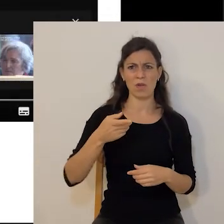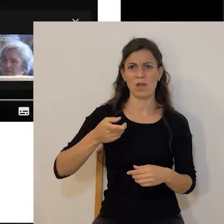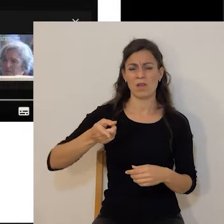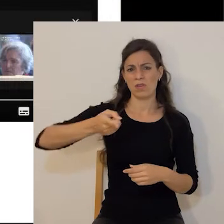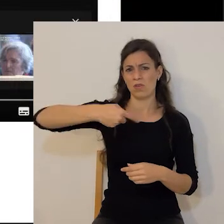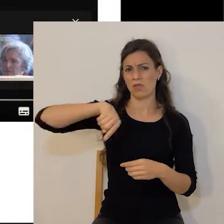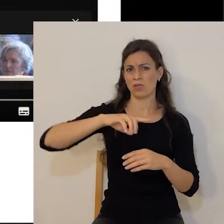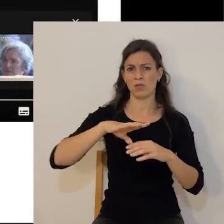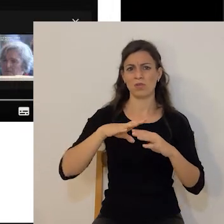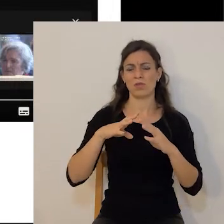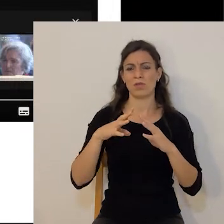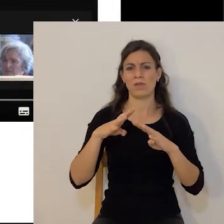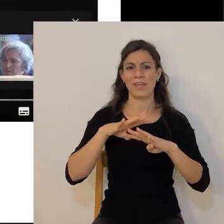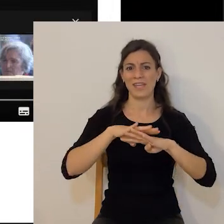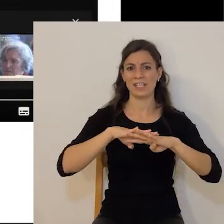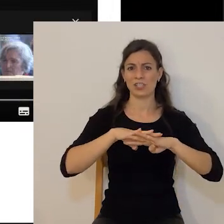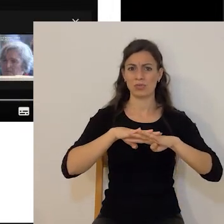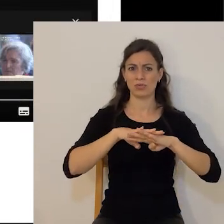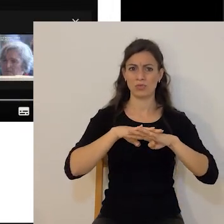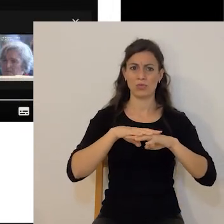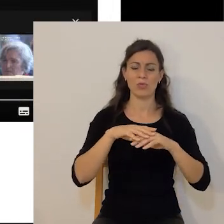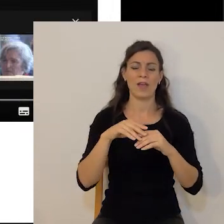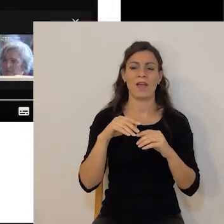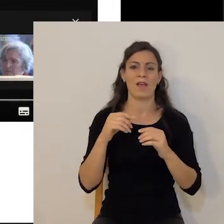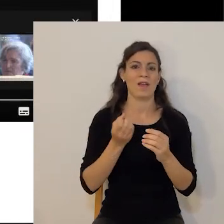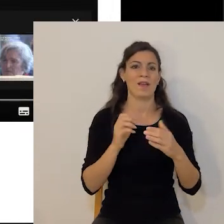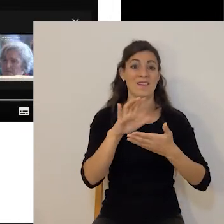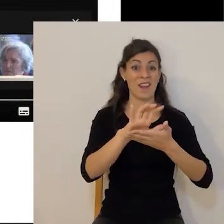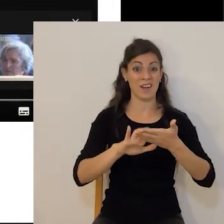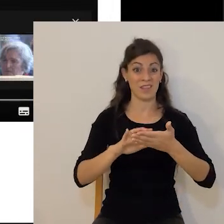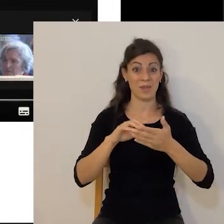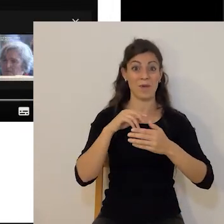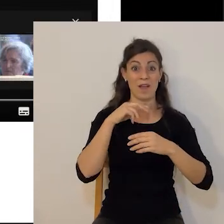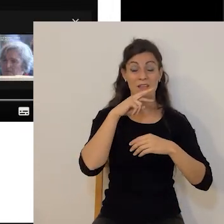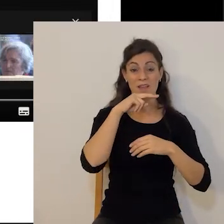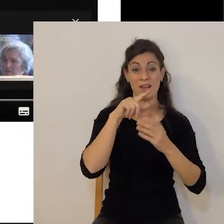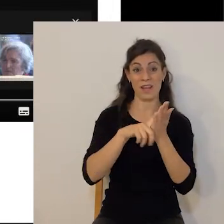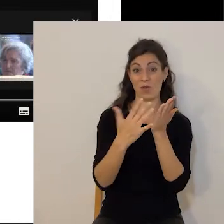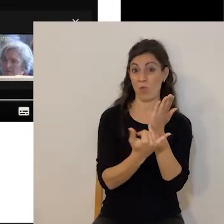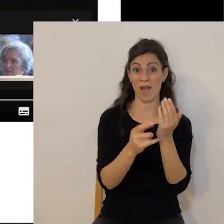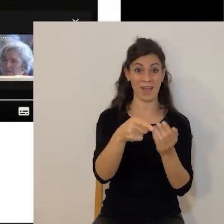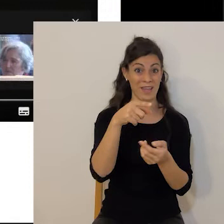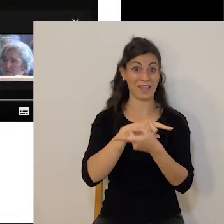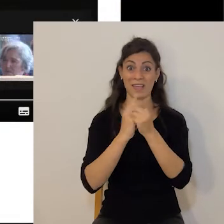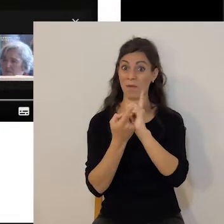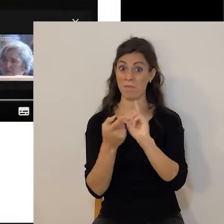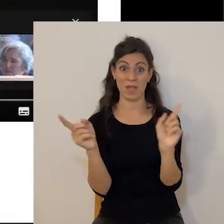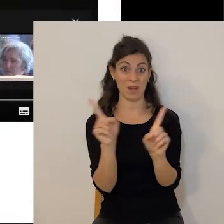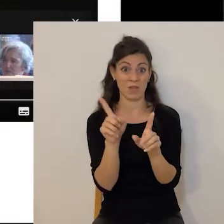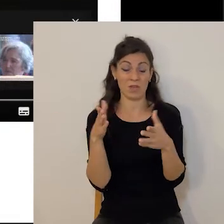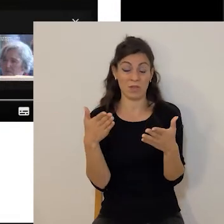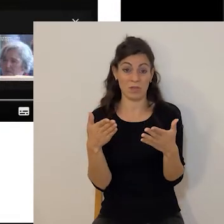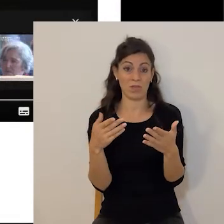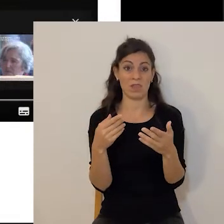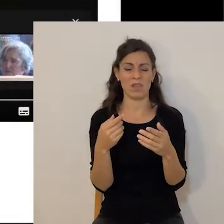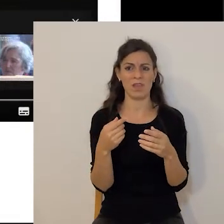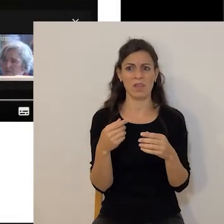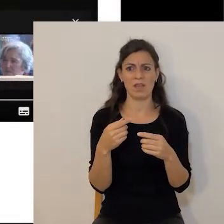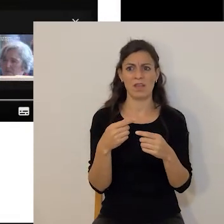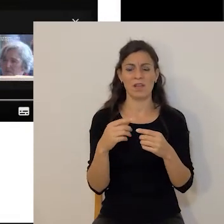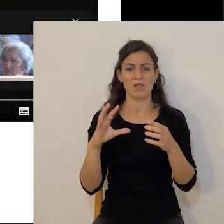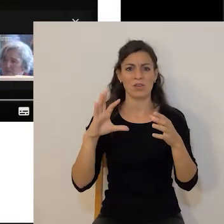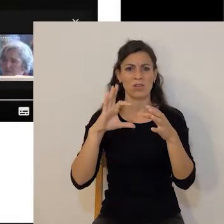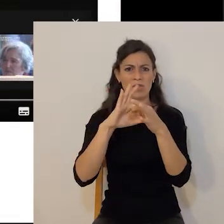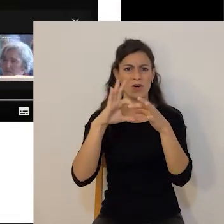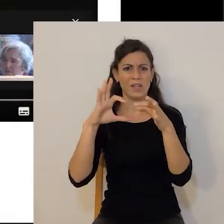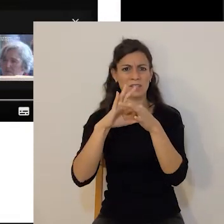la estructura narrativa de su lenguaje, si no cambiamos esa estructura narrativa, genera una serie de conexiones que van